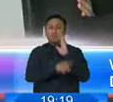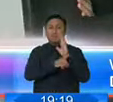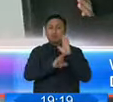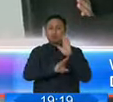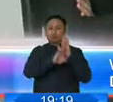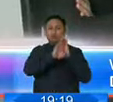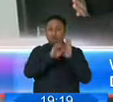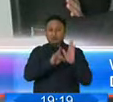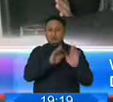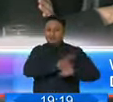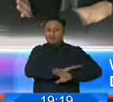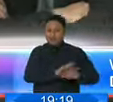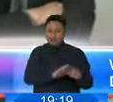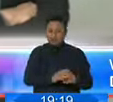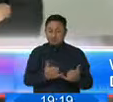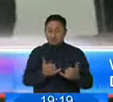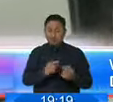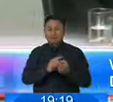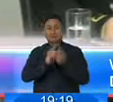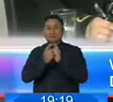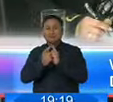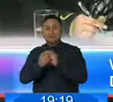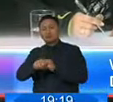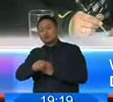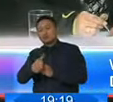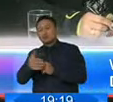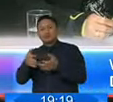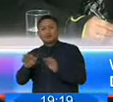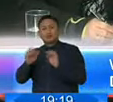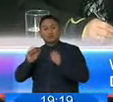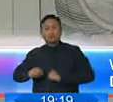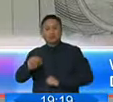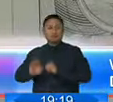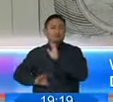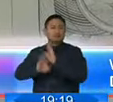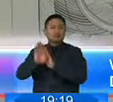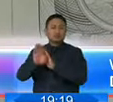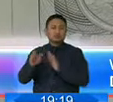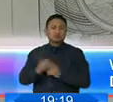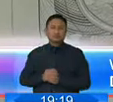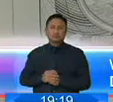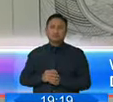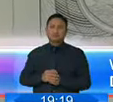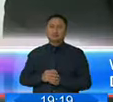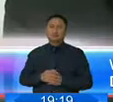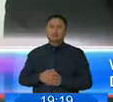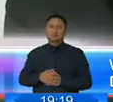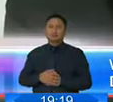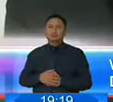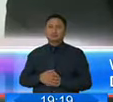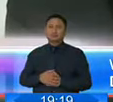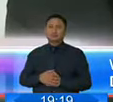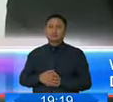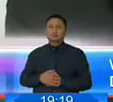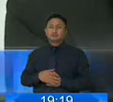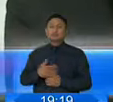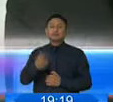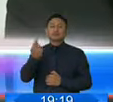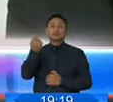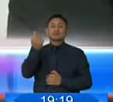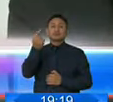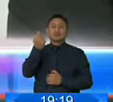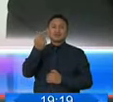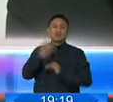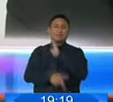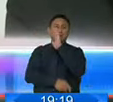se agotó y que ahora se toman medidas correctivas respecto al escenario que se presenta actualmente. El precio del petróleo hoy por